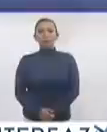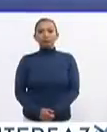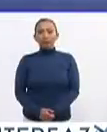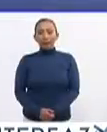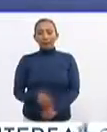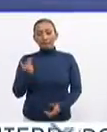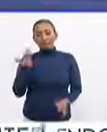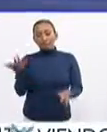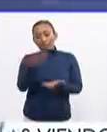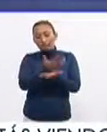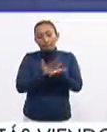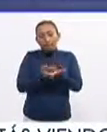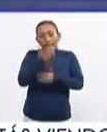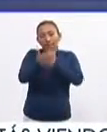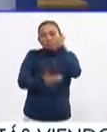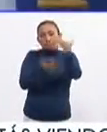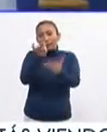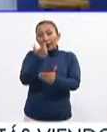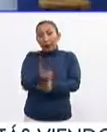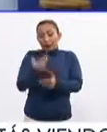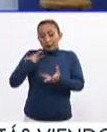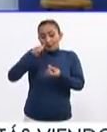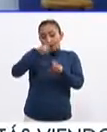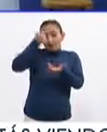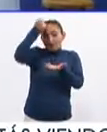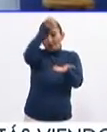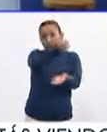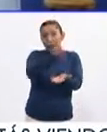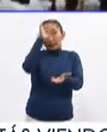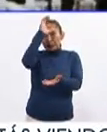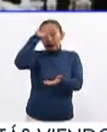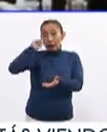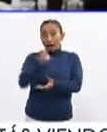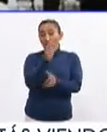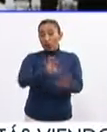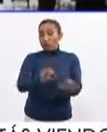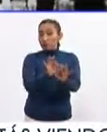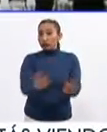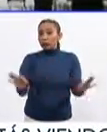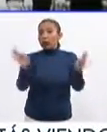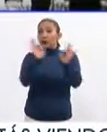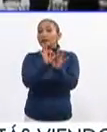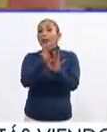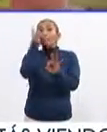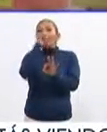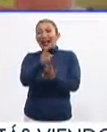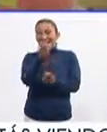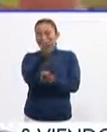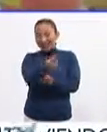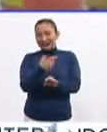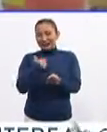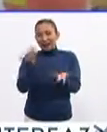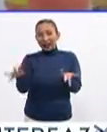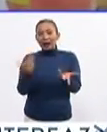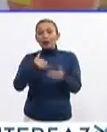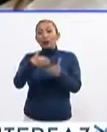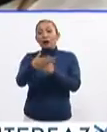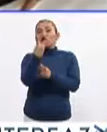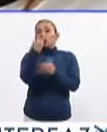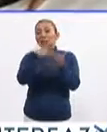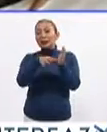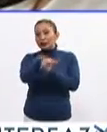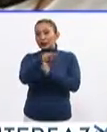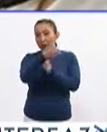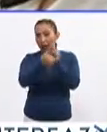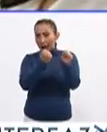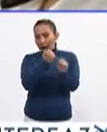el desarrollo económico de un país, la inversión en ciencia y tecnología es fundamental. Para el ejercicio fiscal 2019,